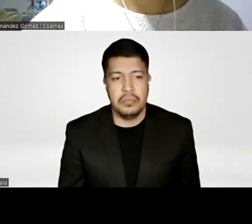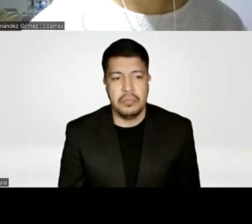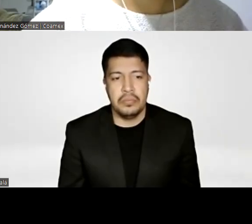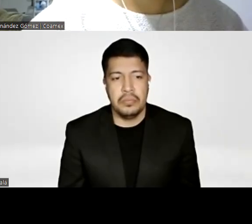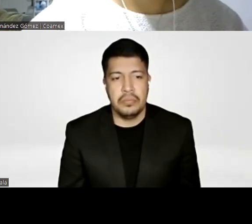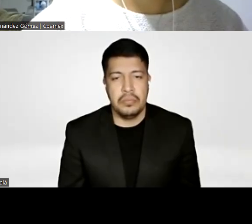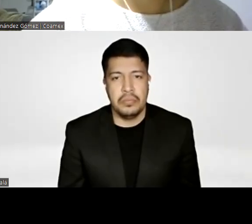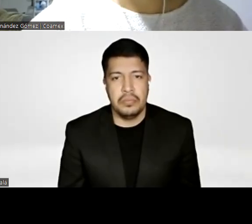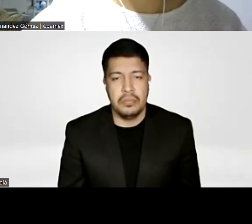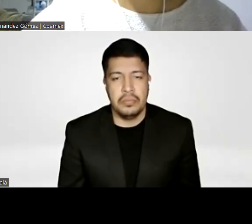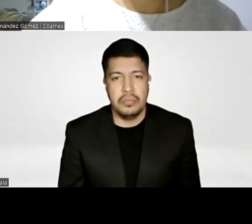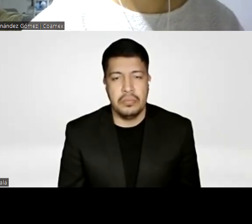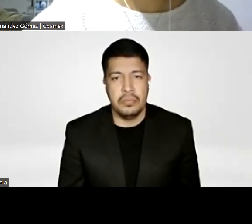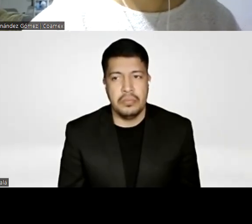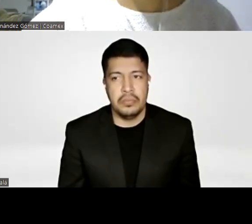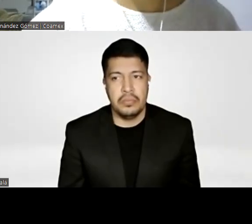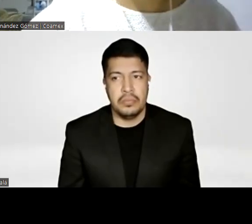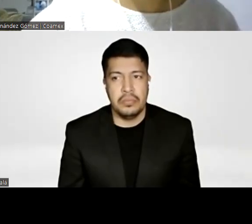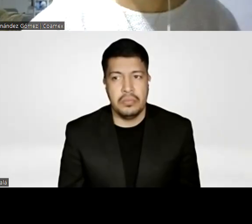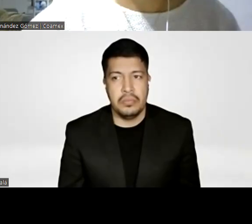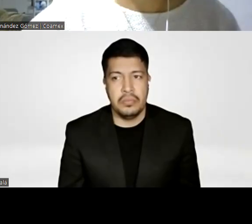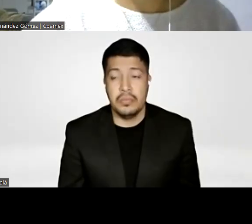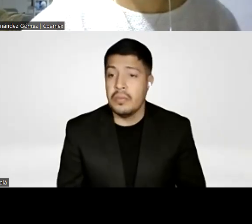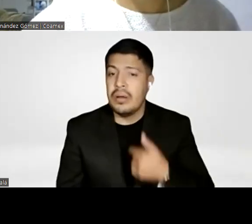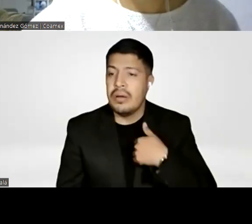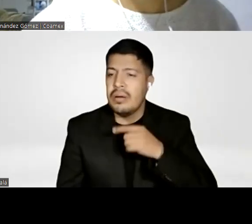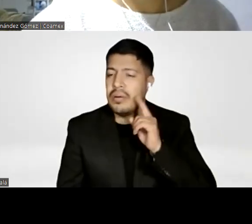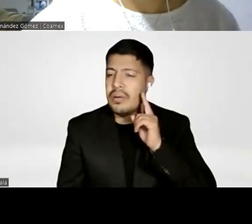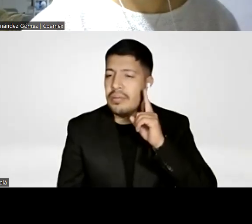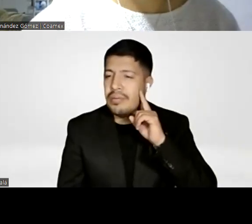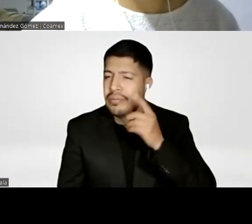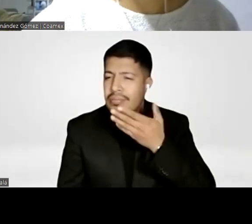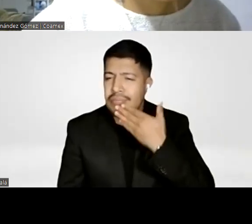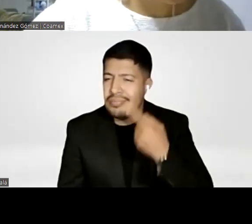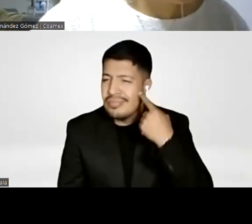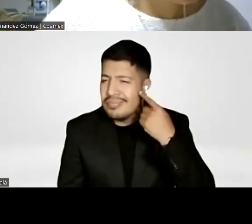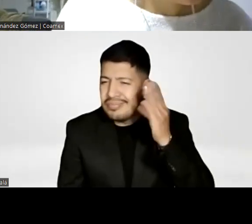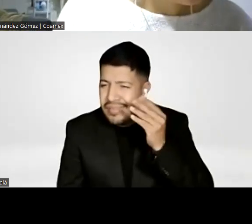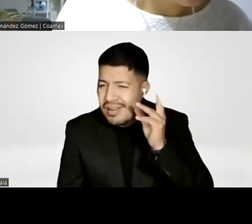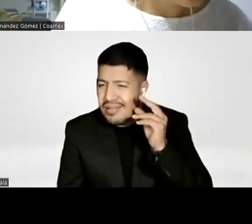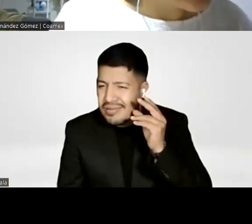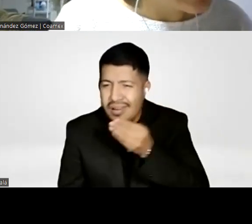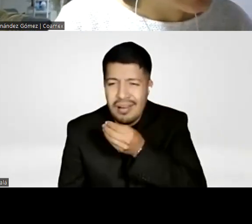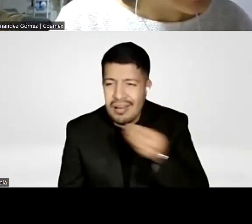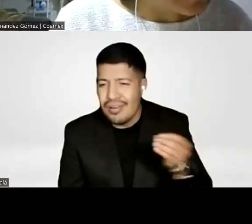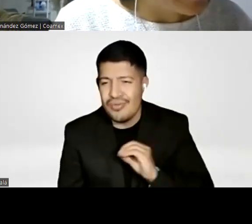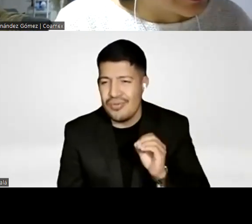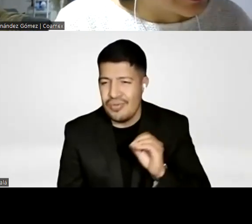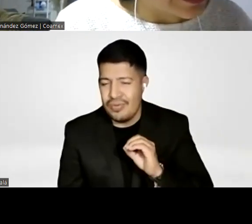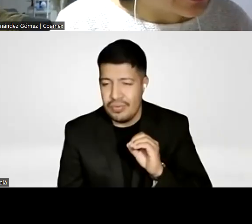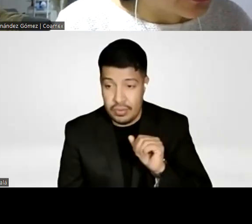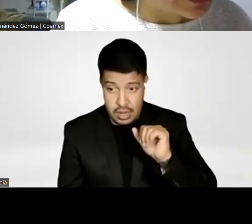Se me cortó una parte y no logré rescatar la pregunta. ¿Me la podría repetir, Diana? Por Sí, favor. claro. Angélica